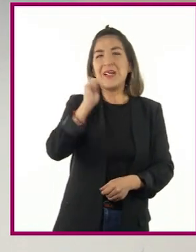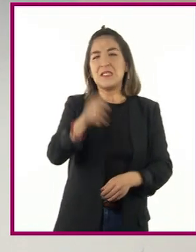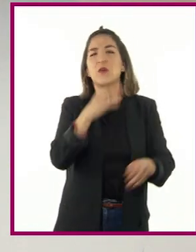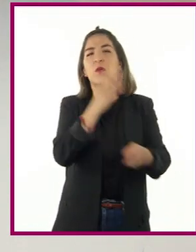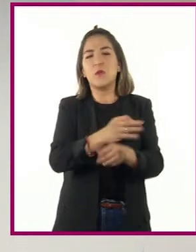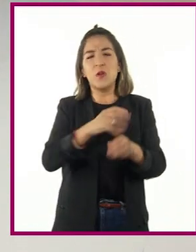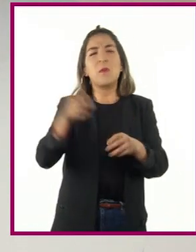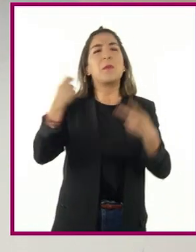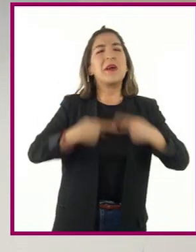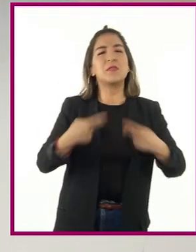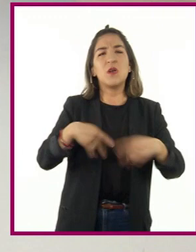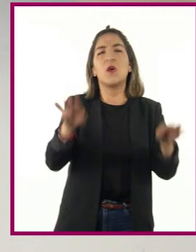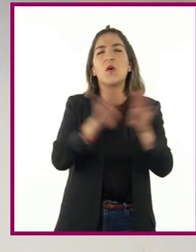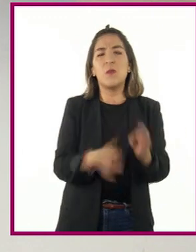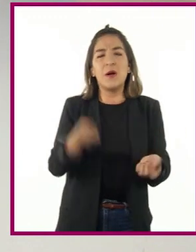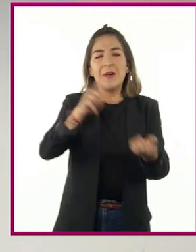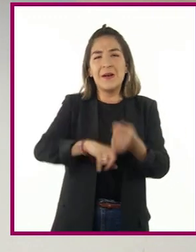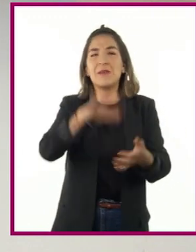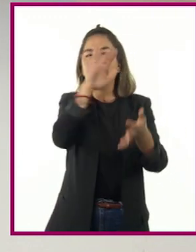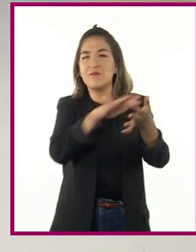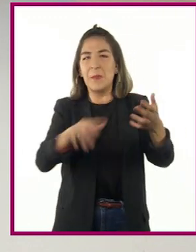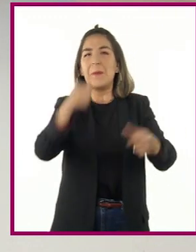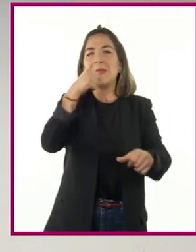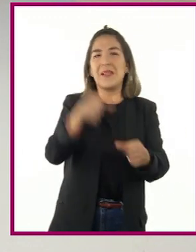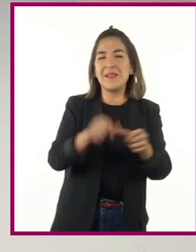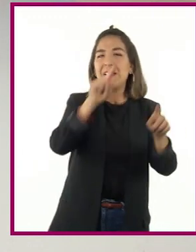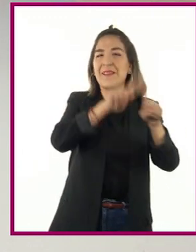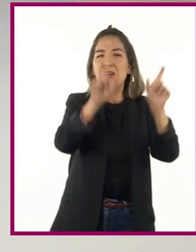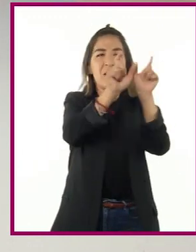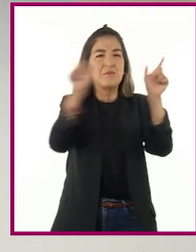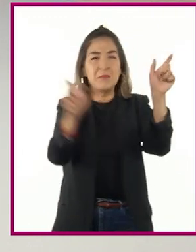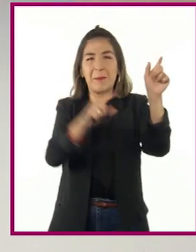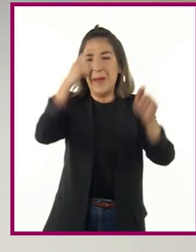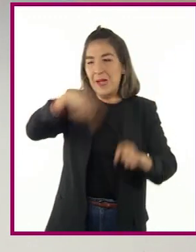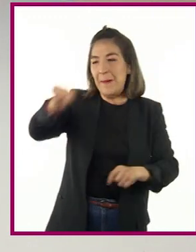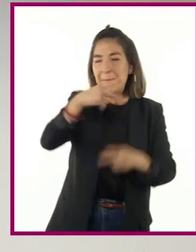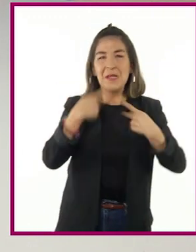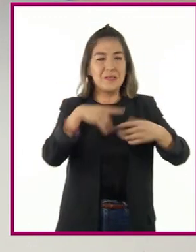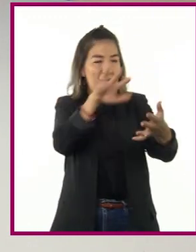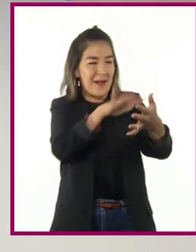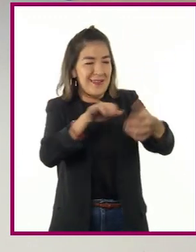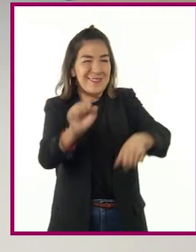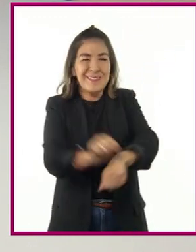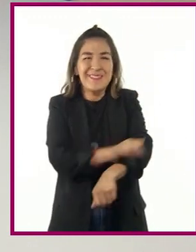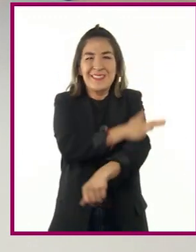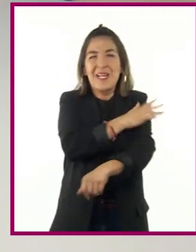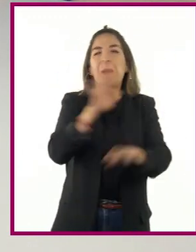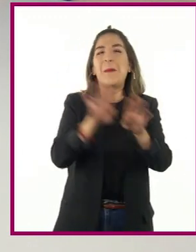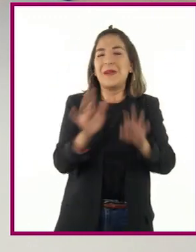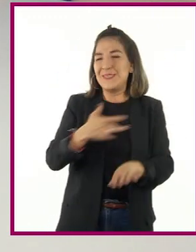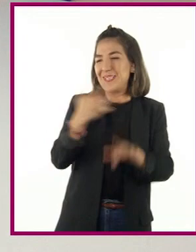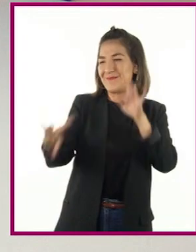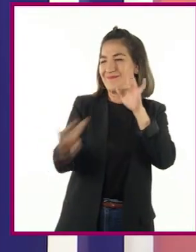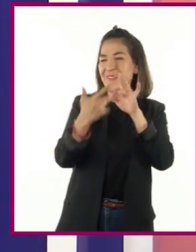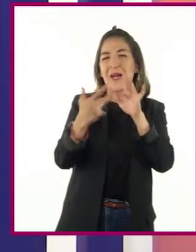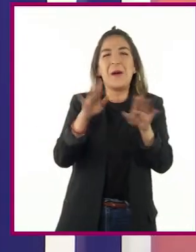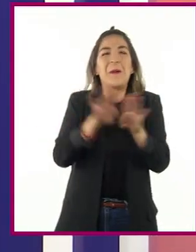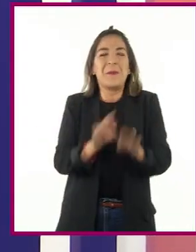autores utilizan recursos literarios para evocar emociones en el lector y provocar que se identifique con ellos o se